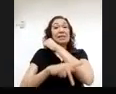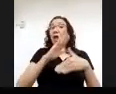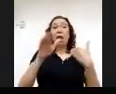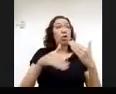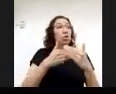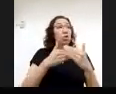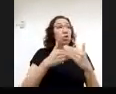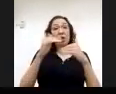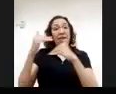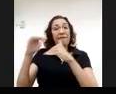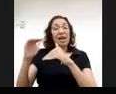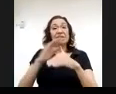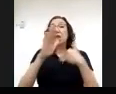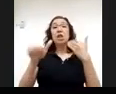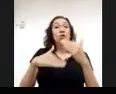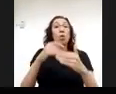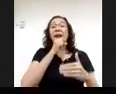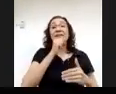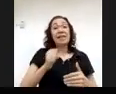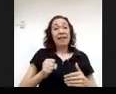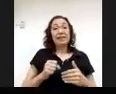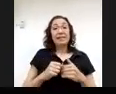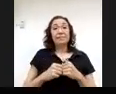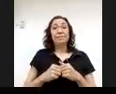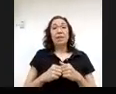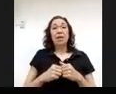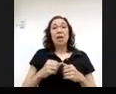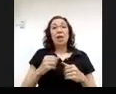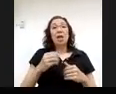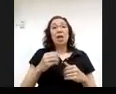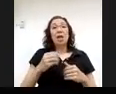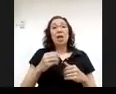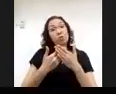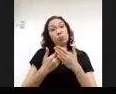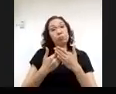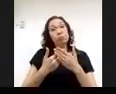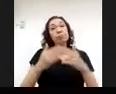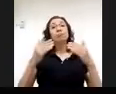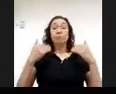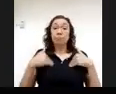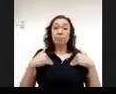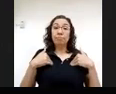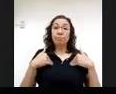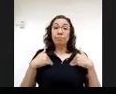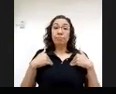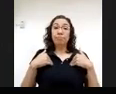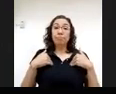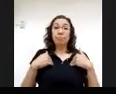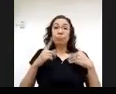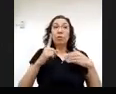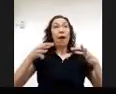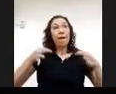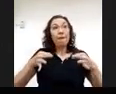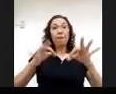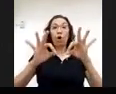niveles y en todas las edades. Y qué bueno que existe una forma,